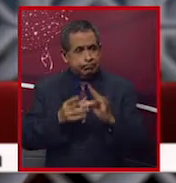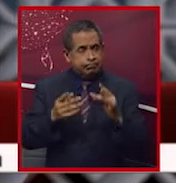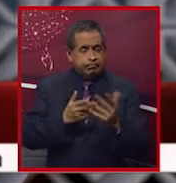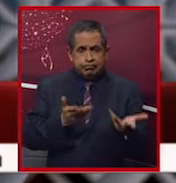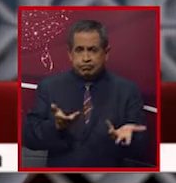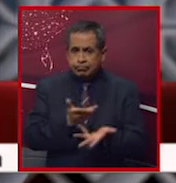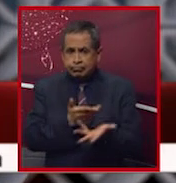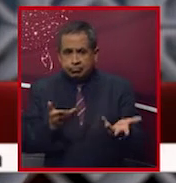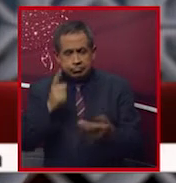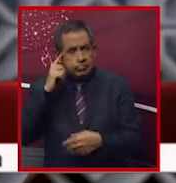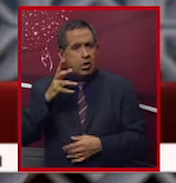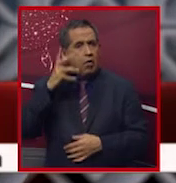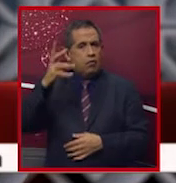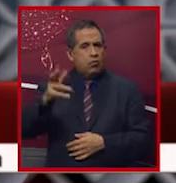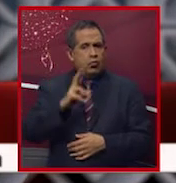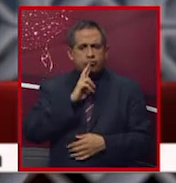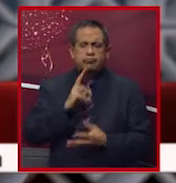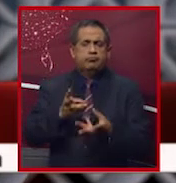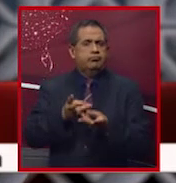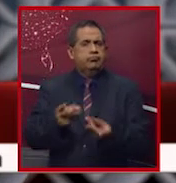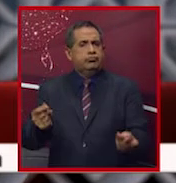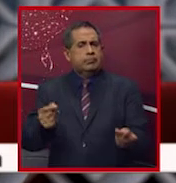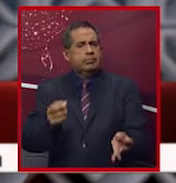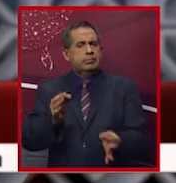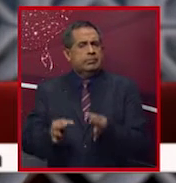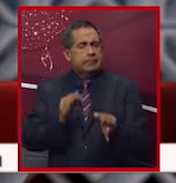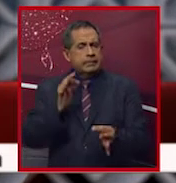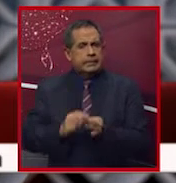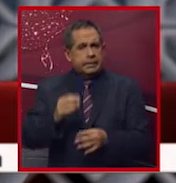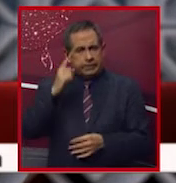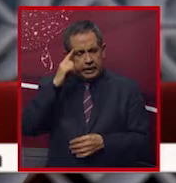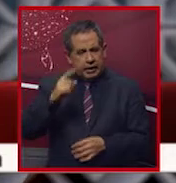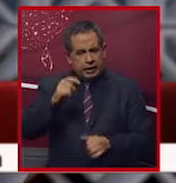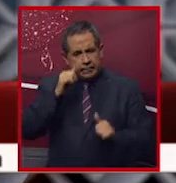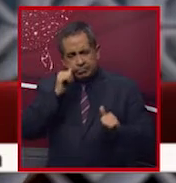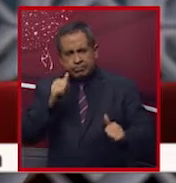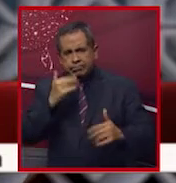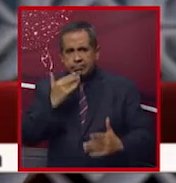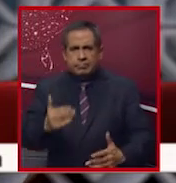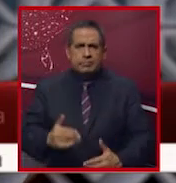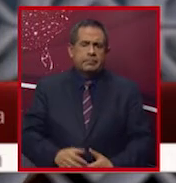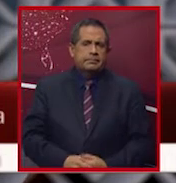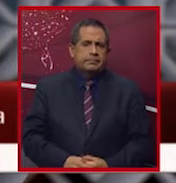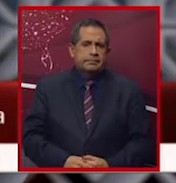para lograr soluciones de fondo a los problemas que aquejan a ambos países.